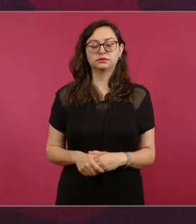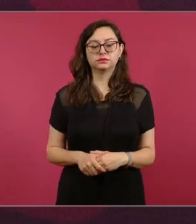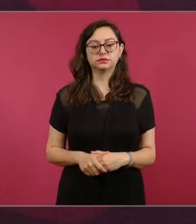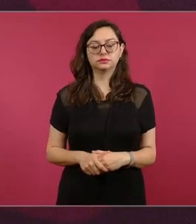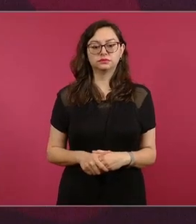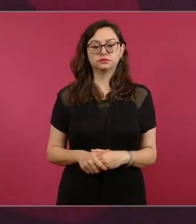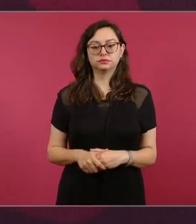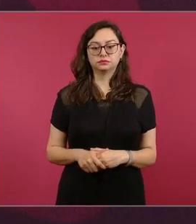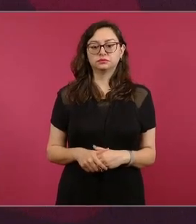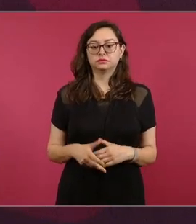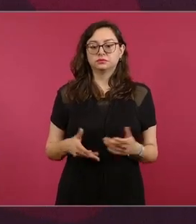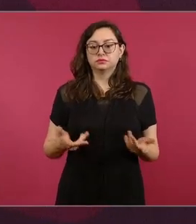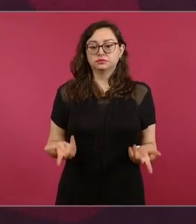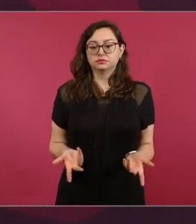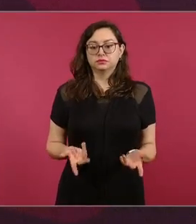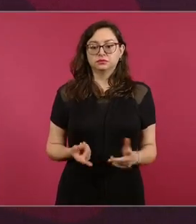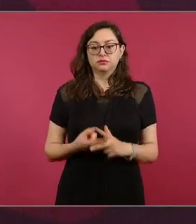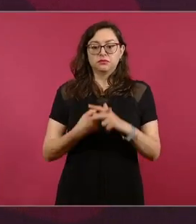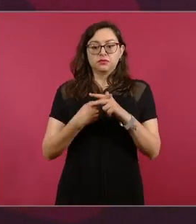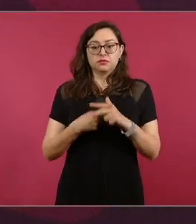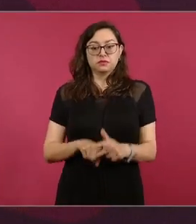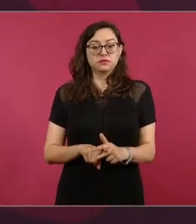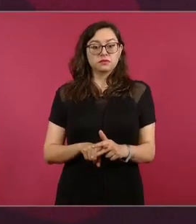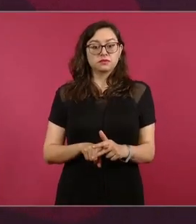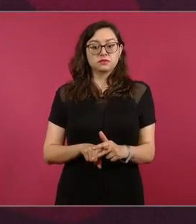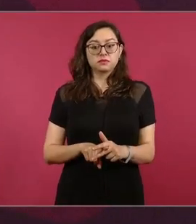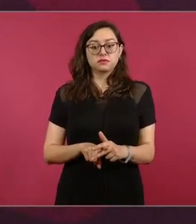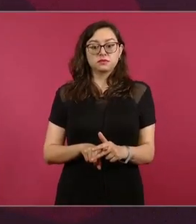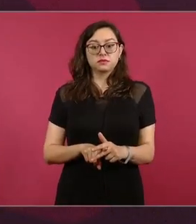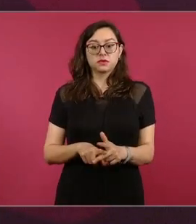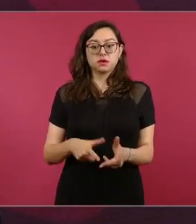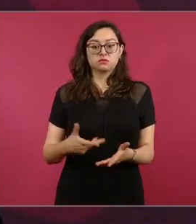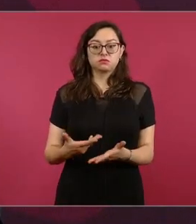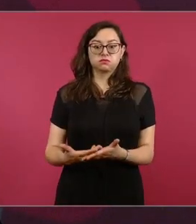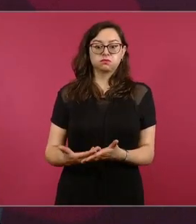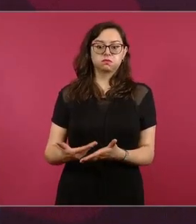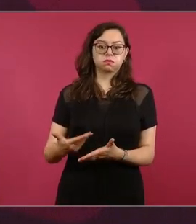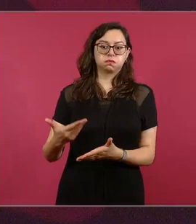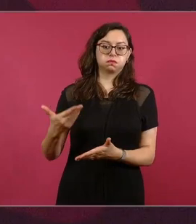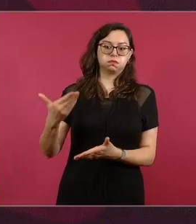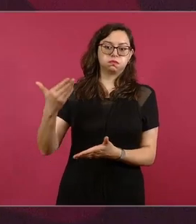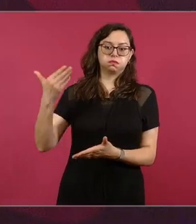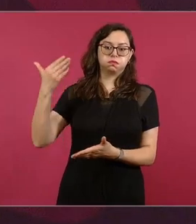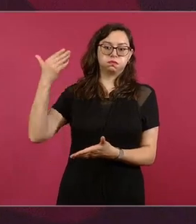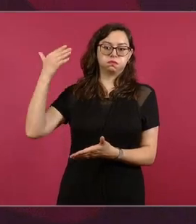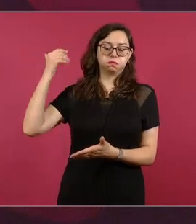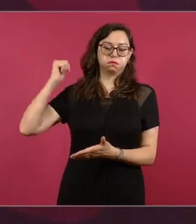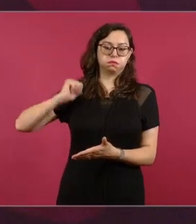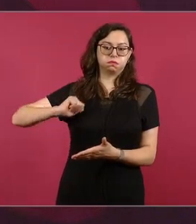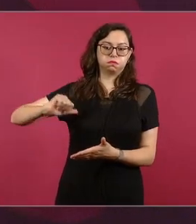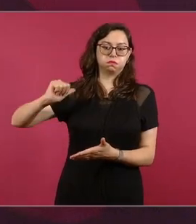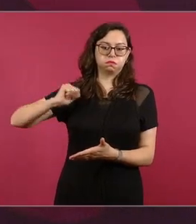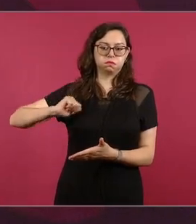Tiene su origen en el florecimiento de las grandes civilizaciones